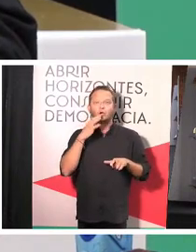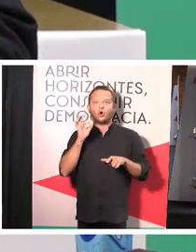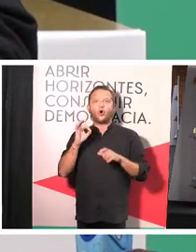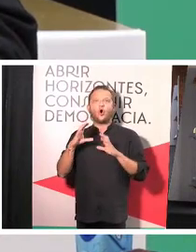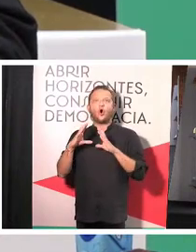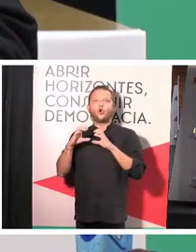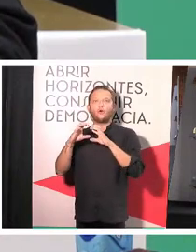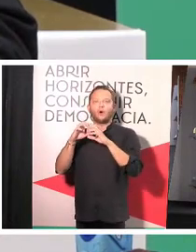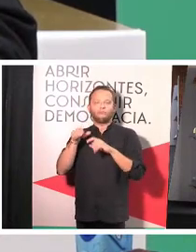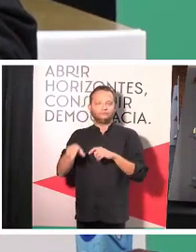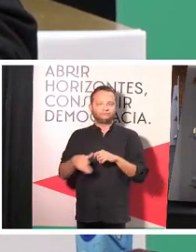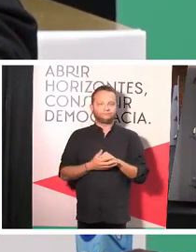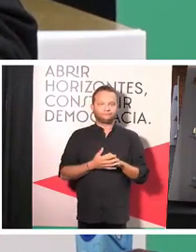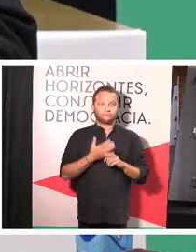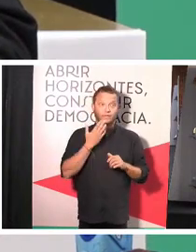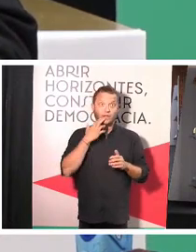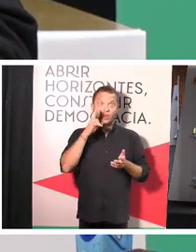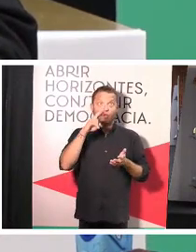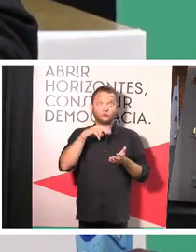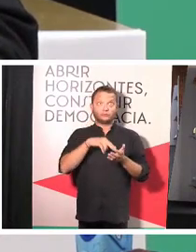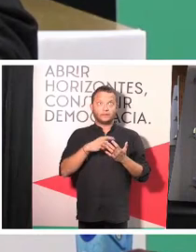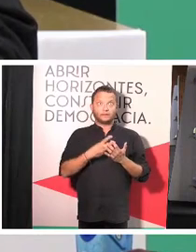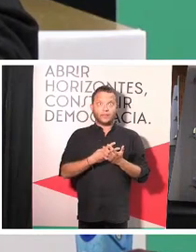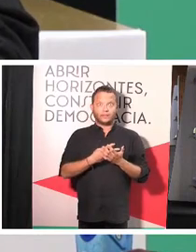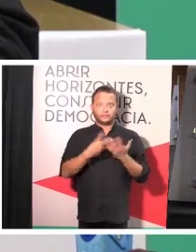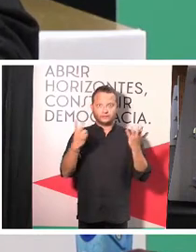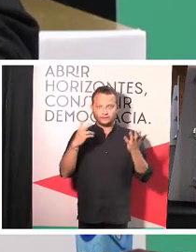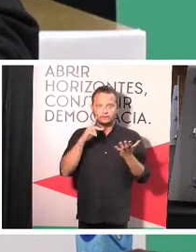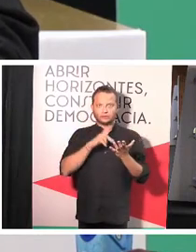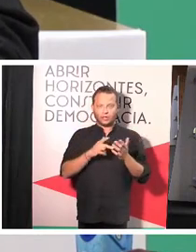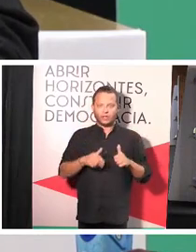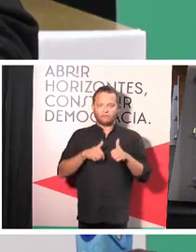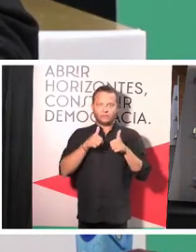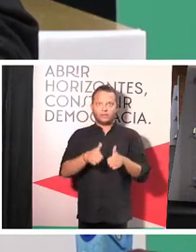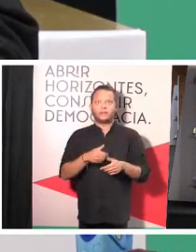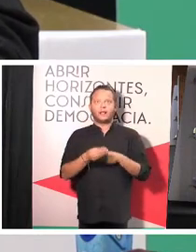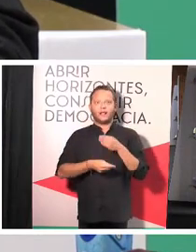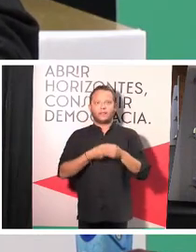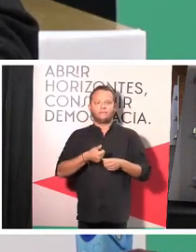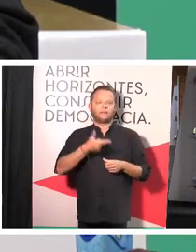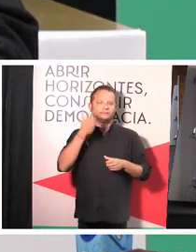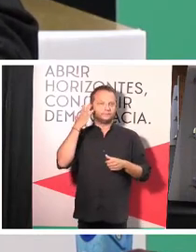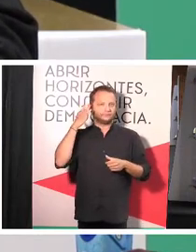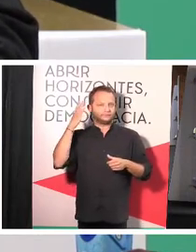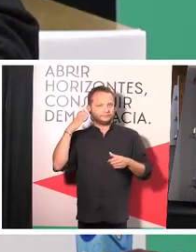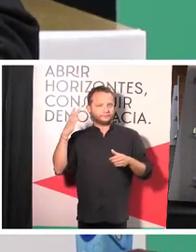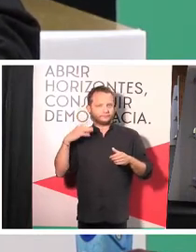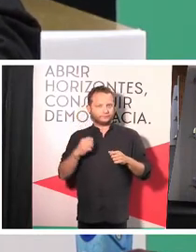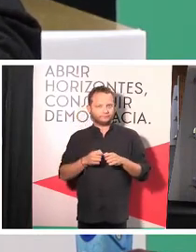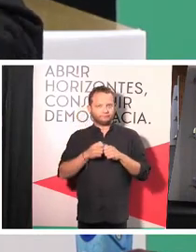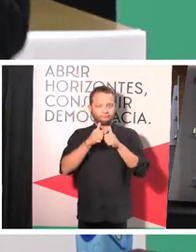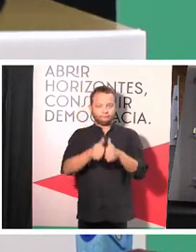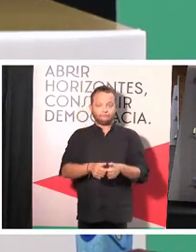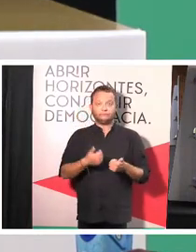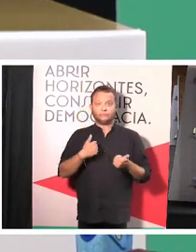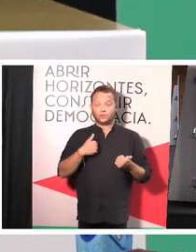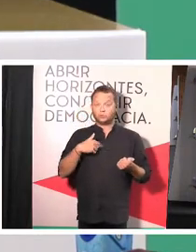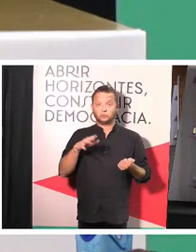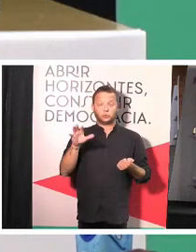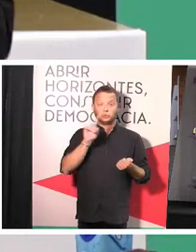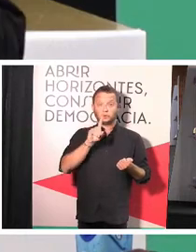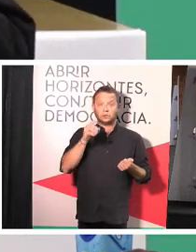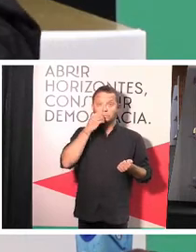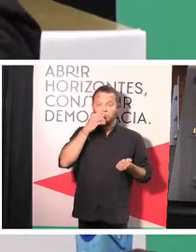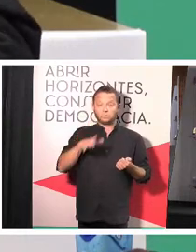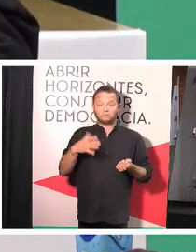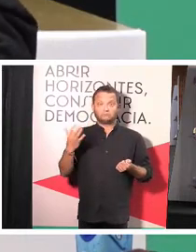Glovo, y fue en el 2017 cuando se empezaron a hacer más conocidas. Para entonces yo no entendía muy bien